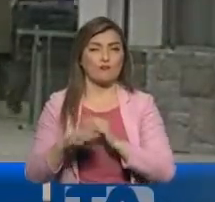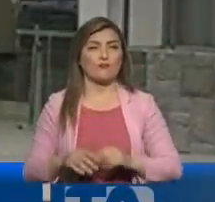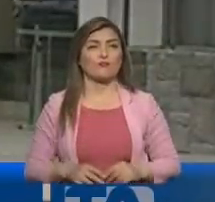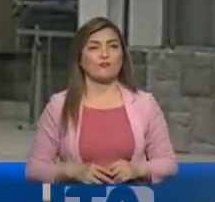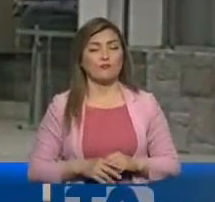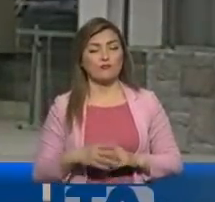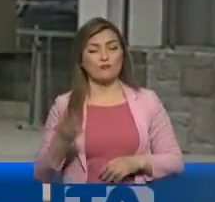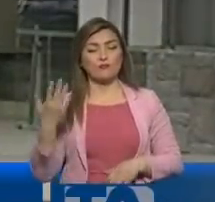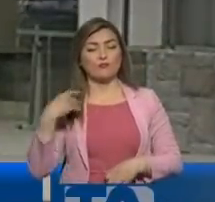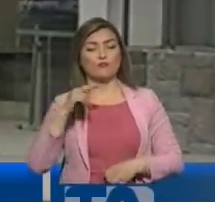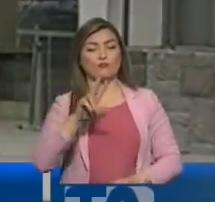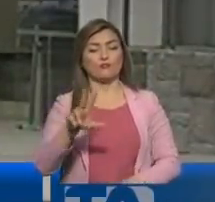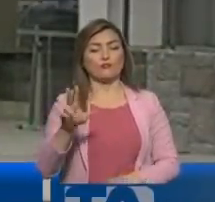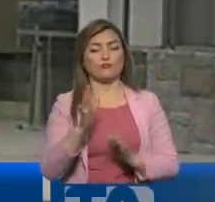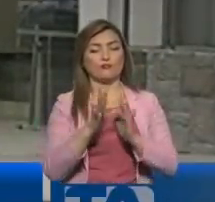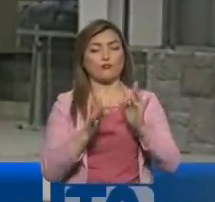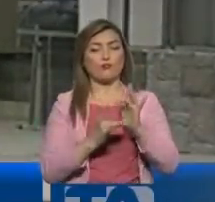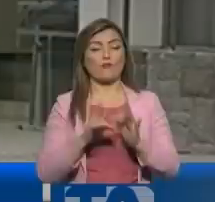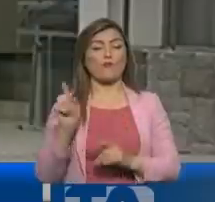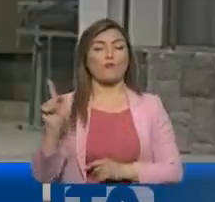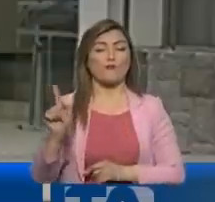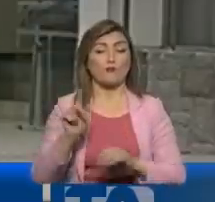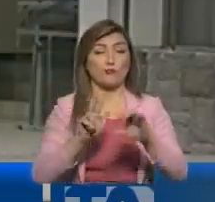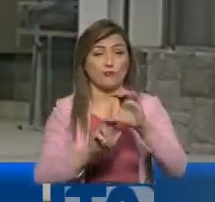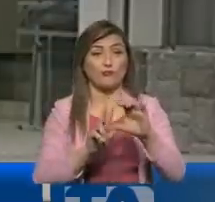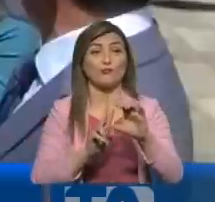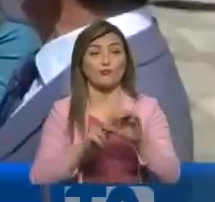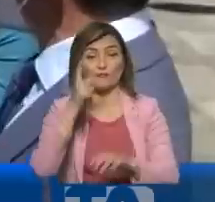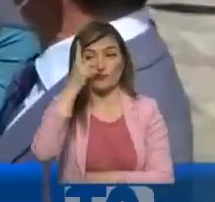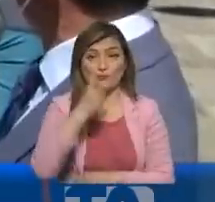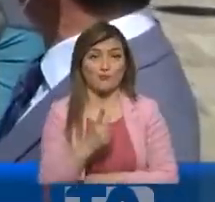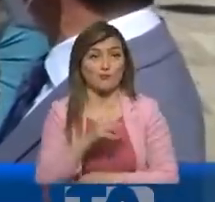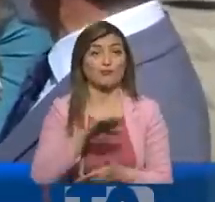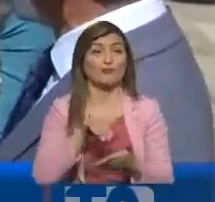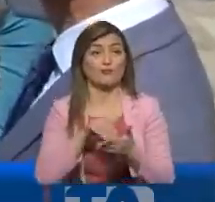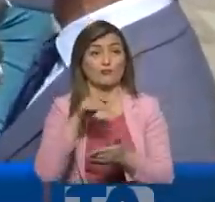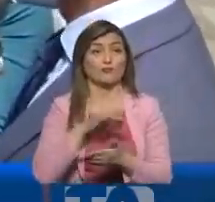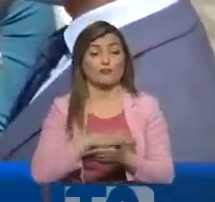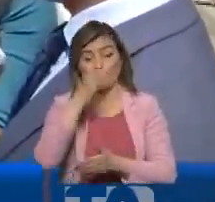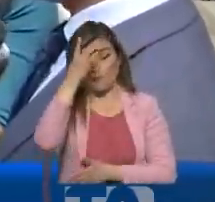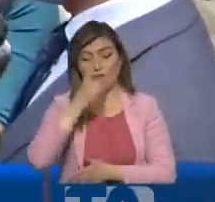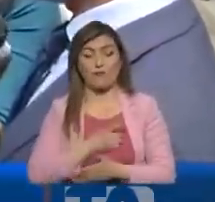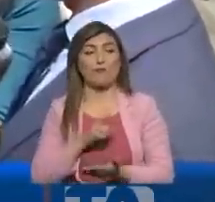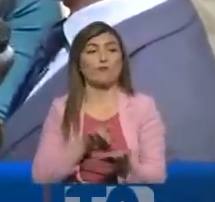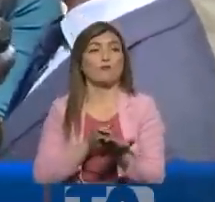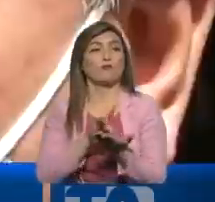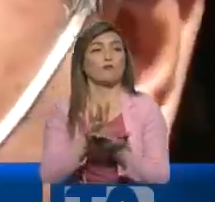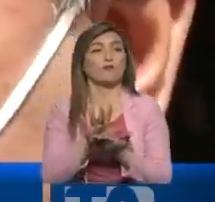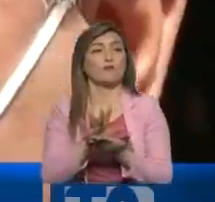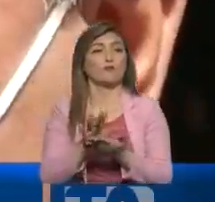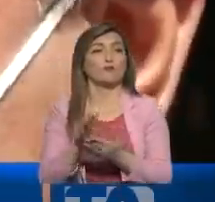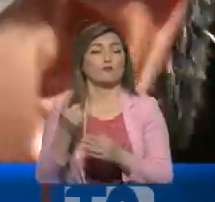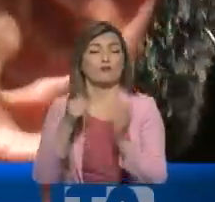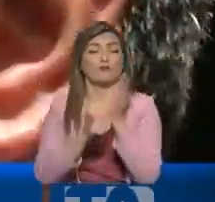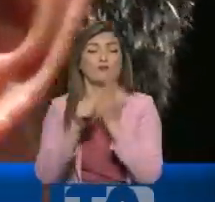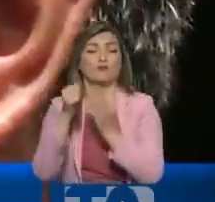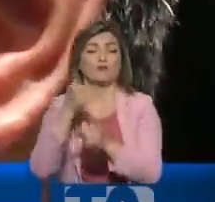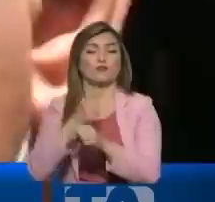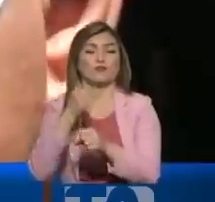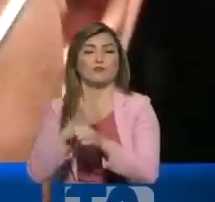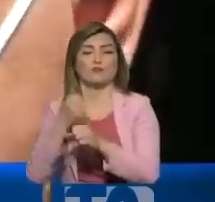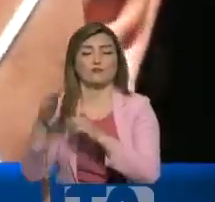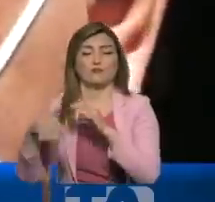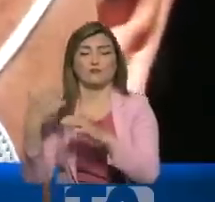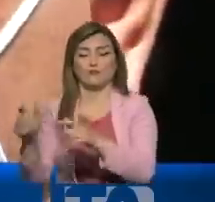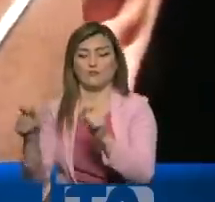embargo, el pasado 23 de abril, el Consejo de Participación Definitivo resolvió su remoción atendiendo un oficio del Ministerio de Trabajo que